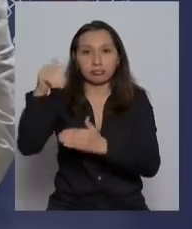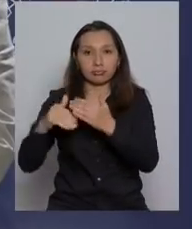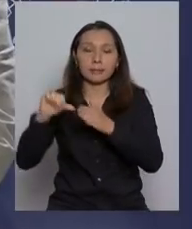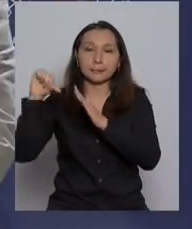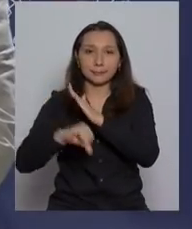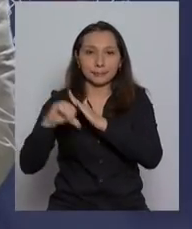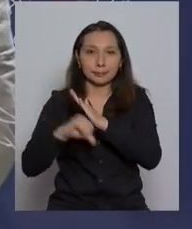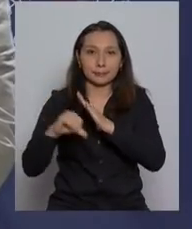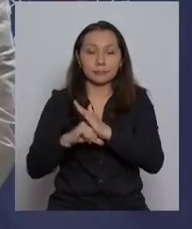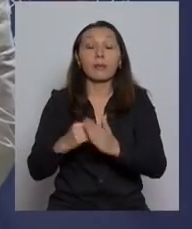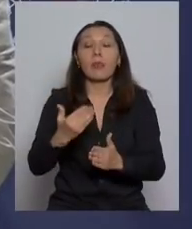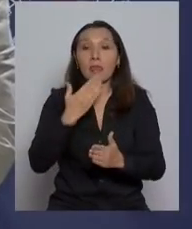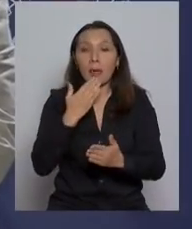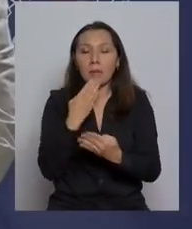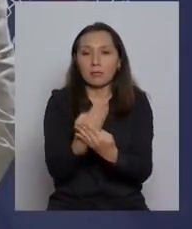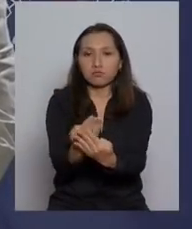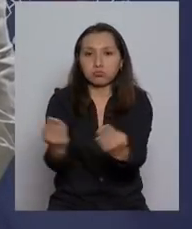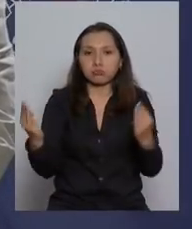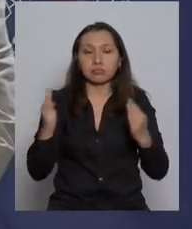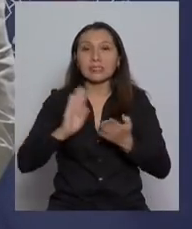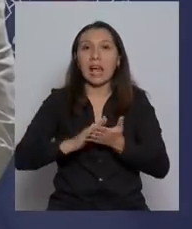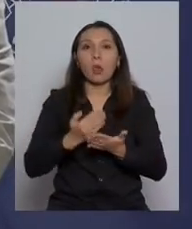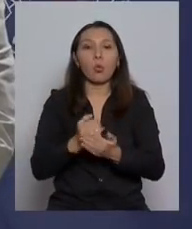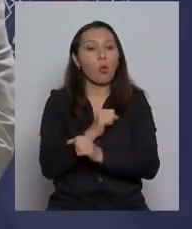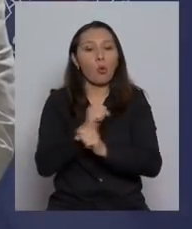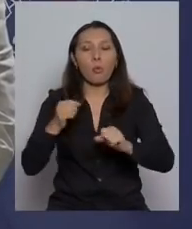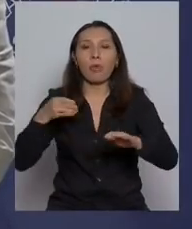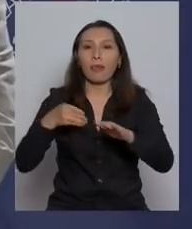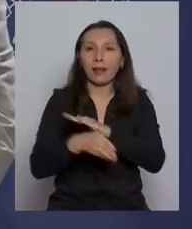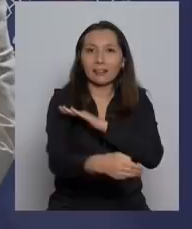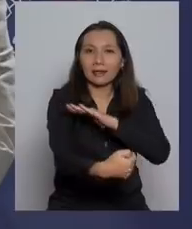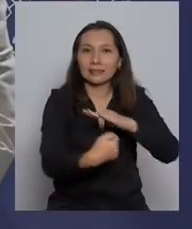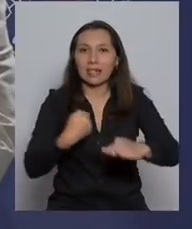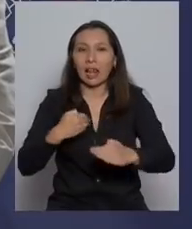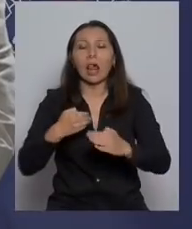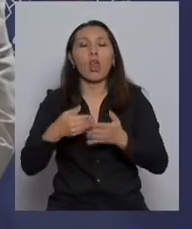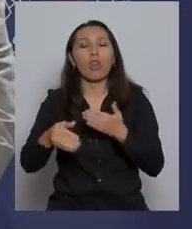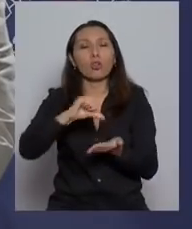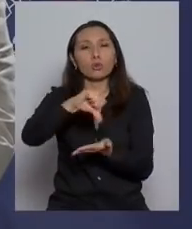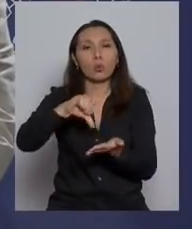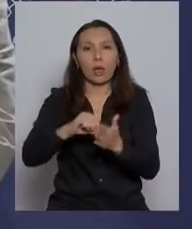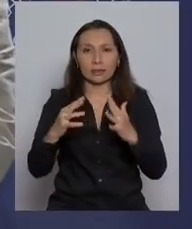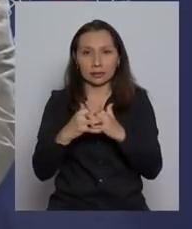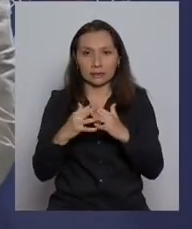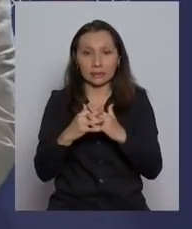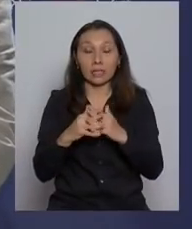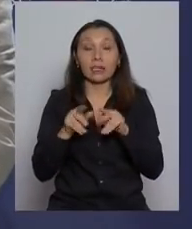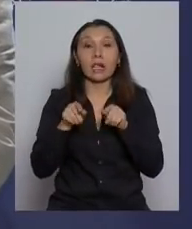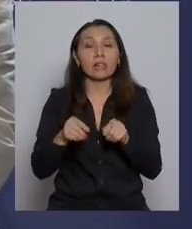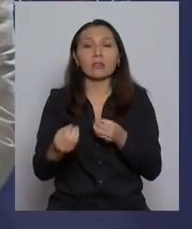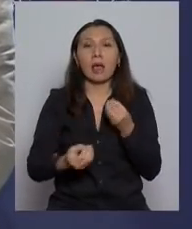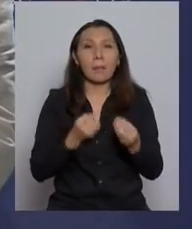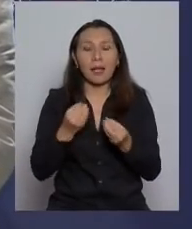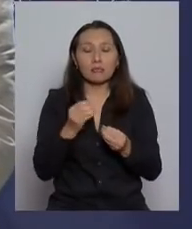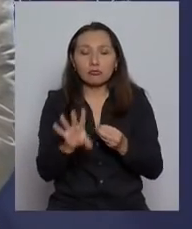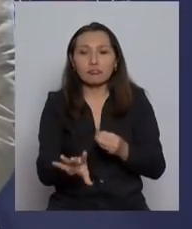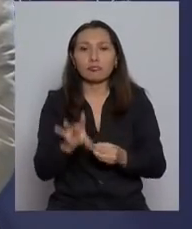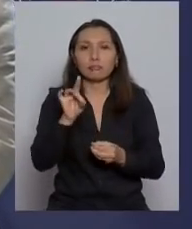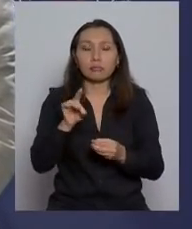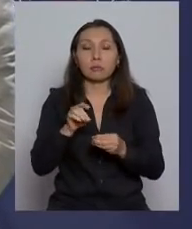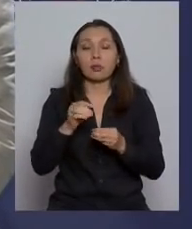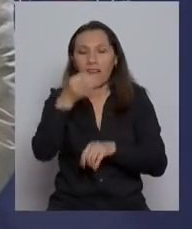también mantener el cordón sanitario que se encuentra hoy día en la ciudad de Chillán. Esto debido a la